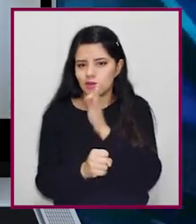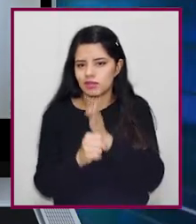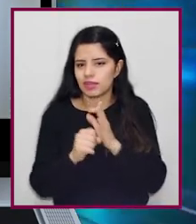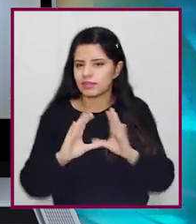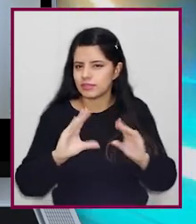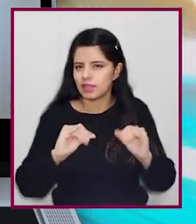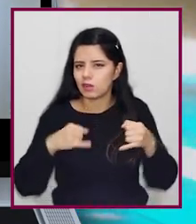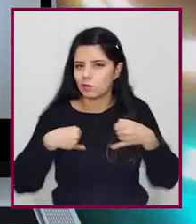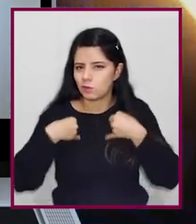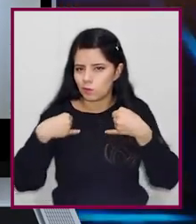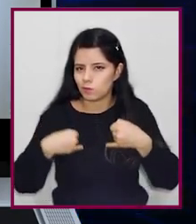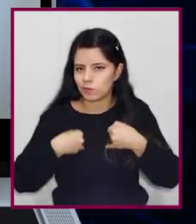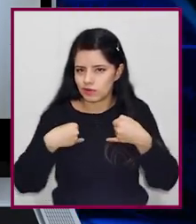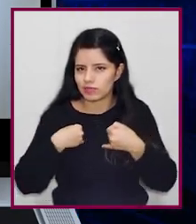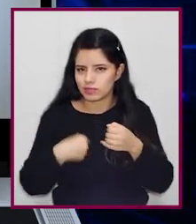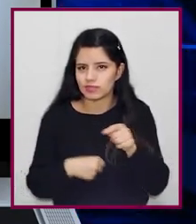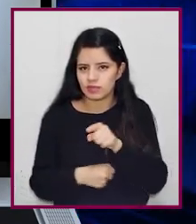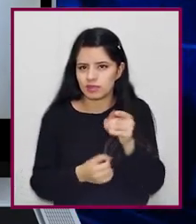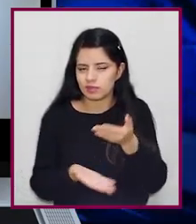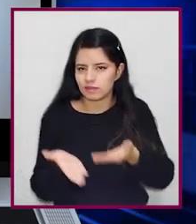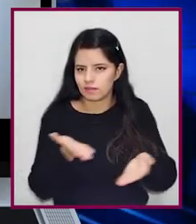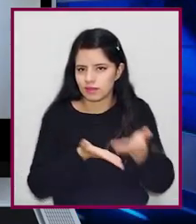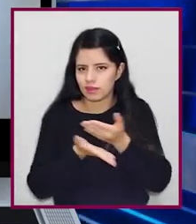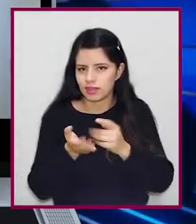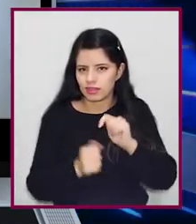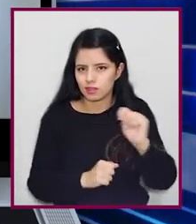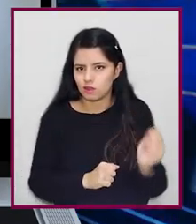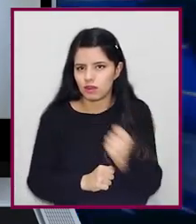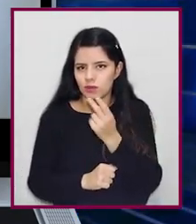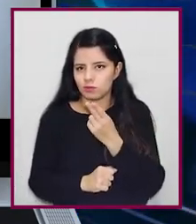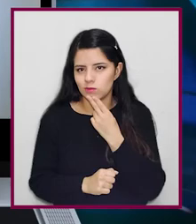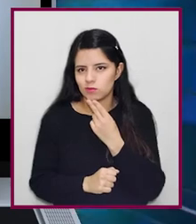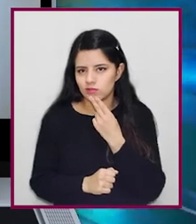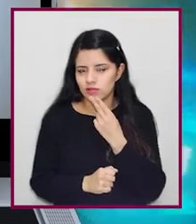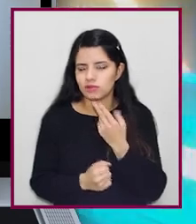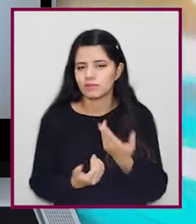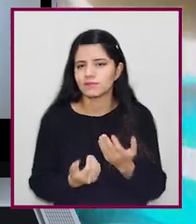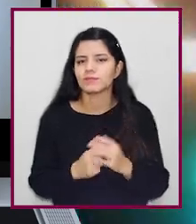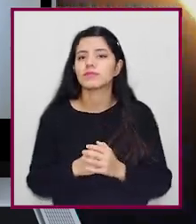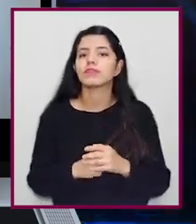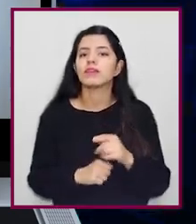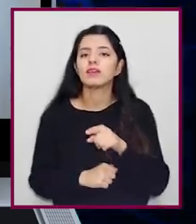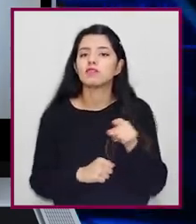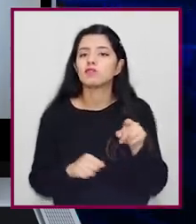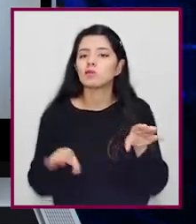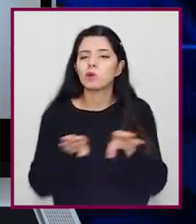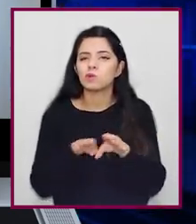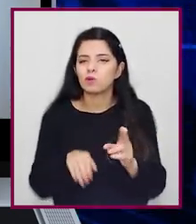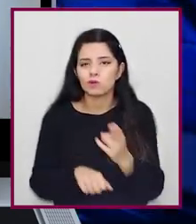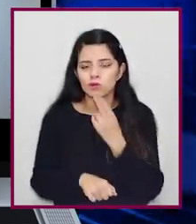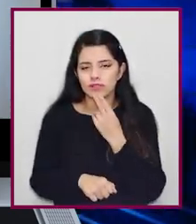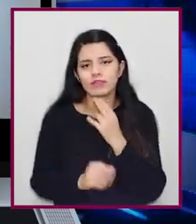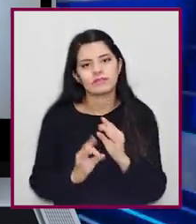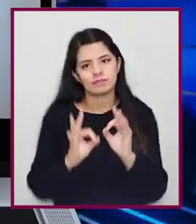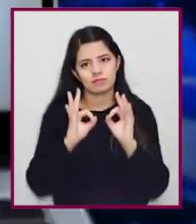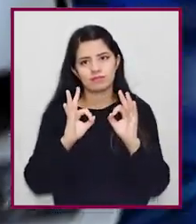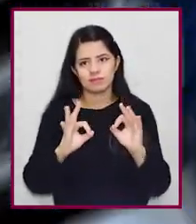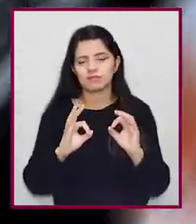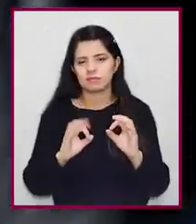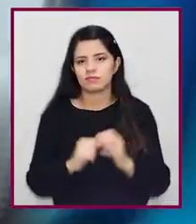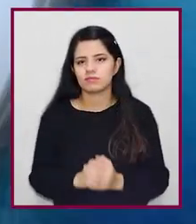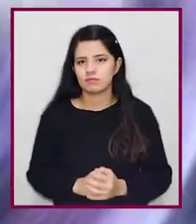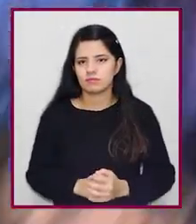que están interactuando con estas tecnologías, pues es la forma, el uso adecuado y la forma de sacarles el mejor